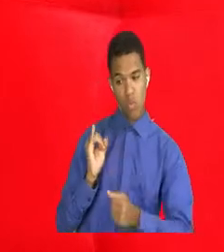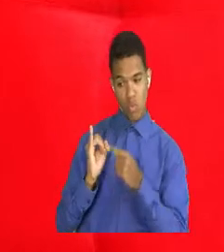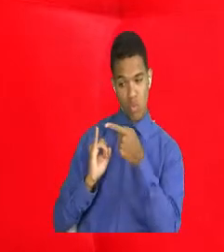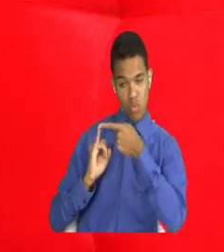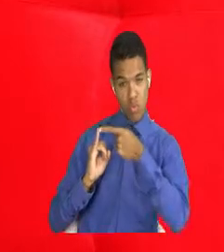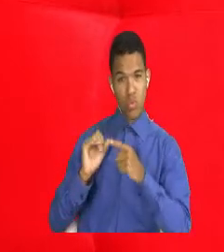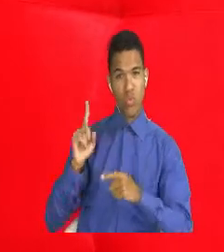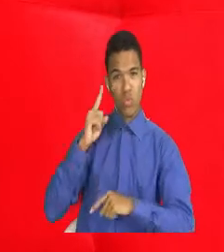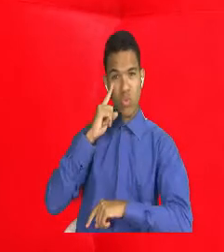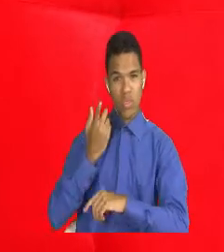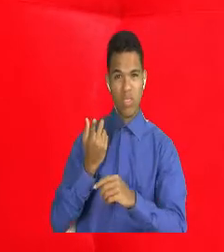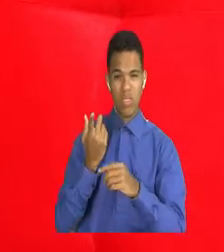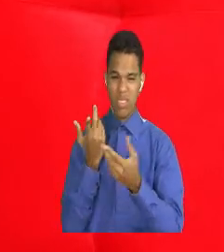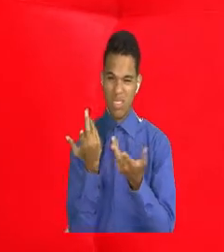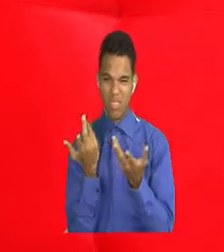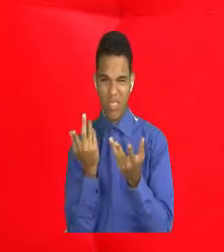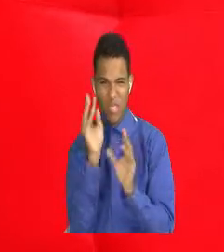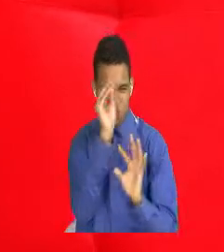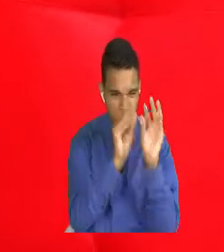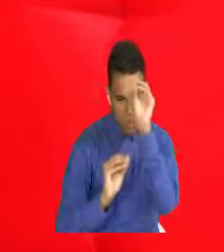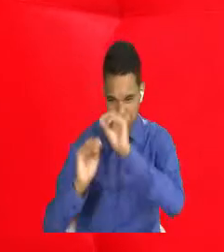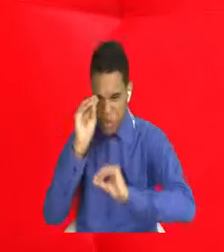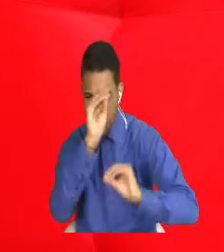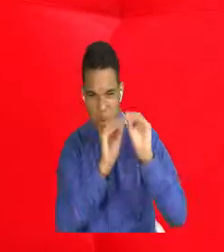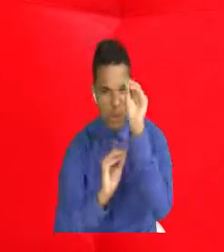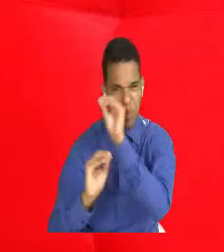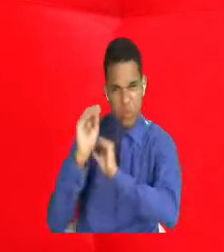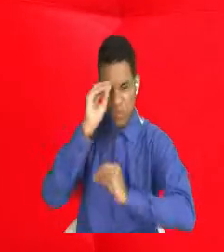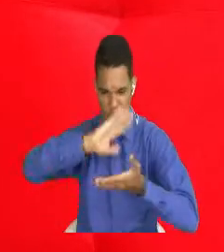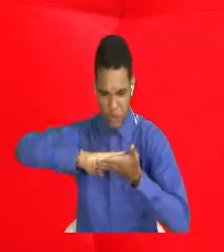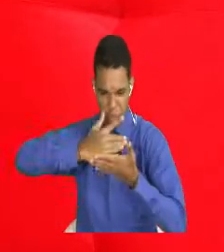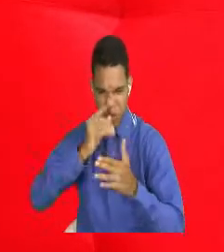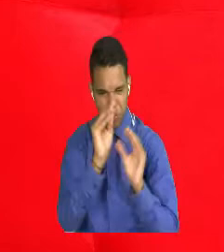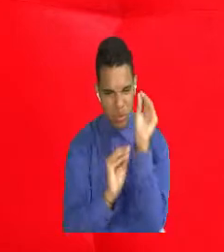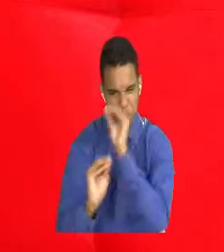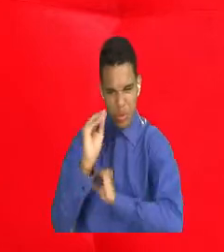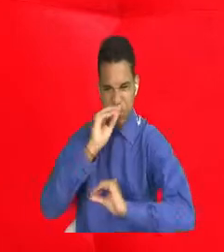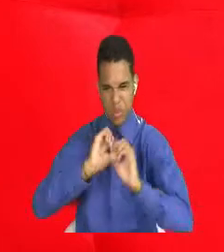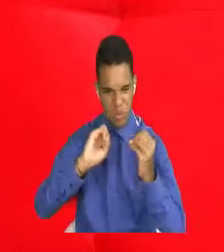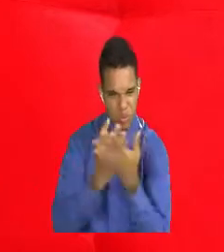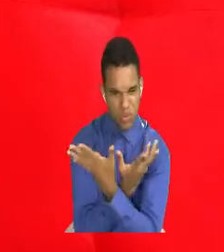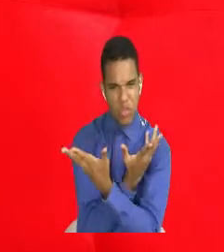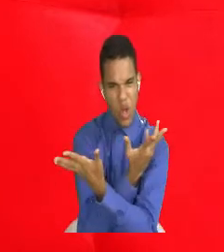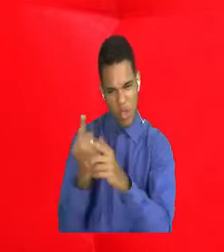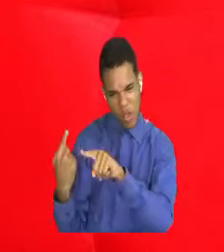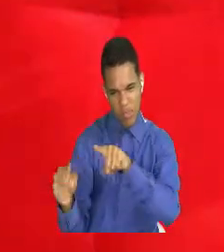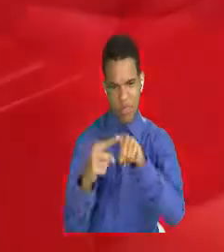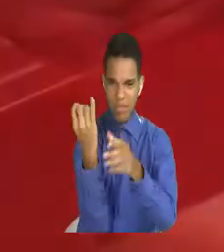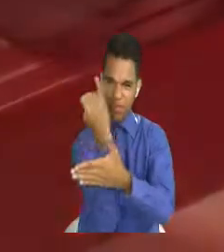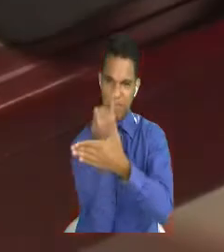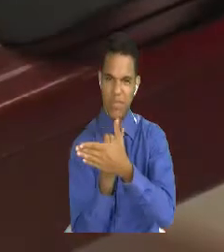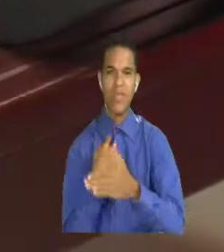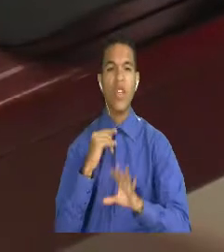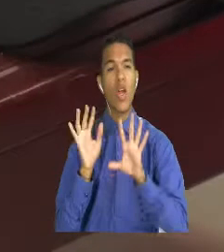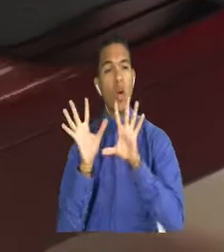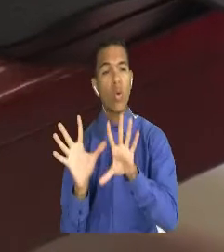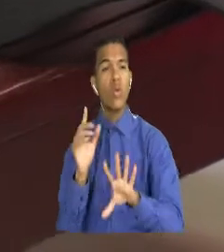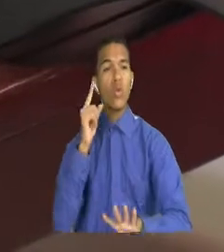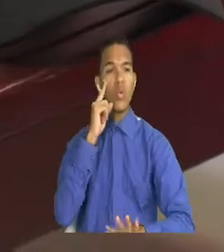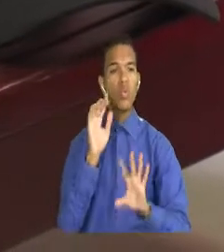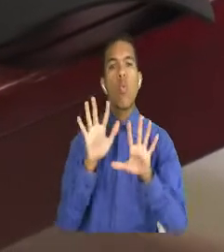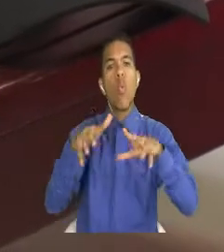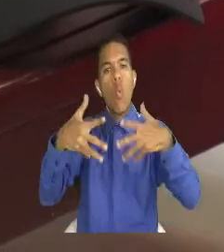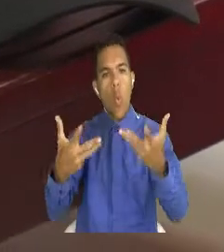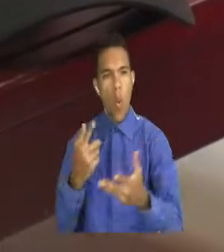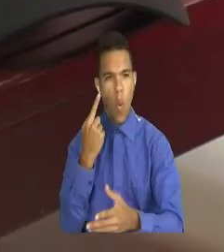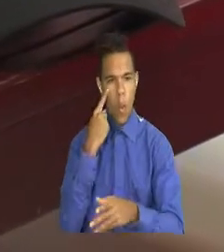decíamos, bueno, ¿cómo podemos juntar esas habilidades que tiene cada uno para crear nuestra empresa? Y hicimos los contactos para poder hacer lo que tenemos